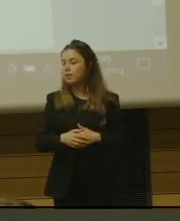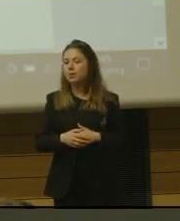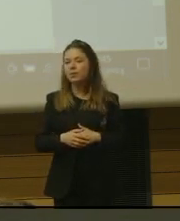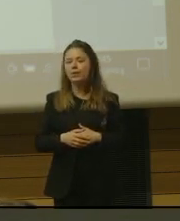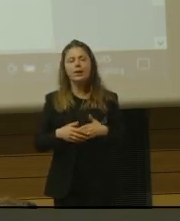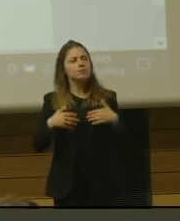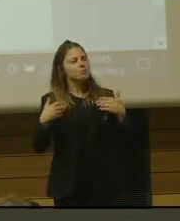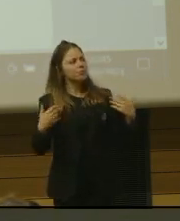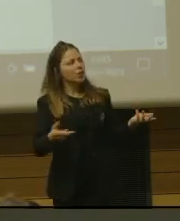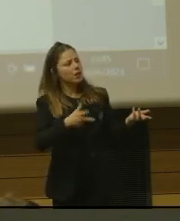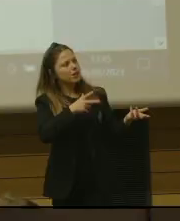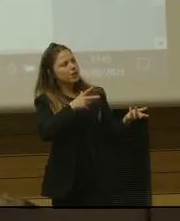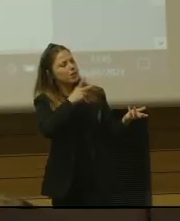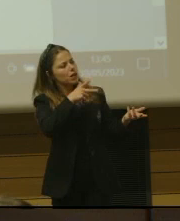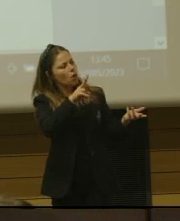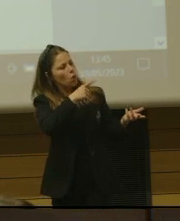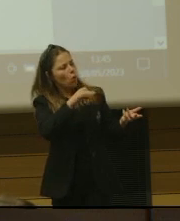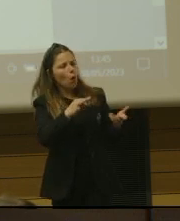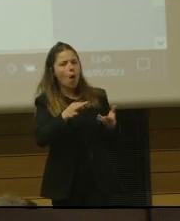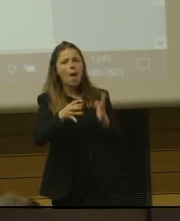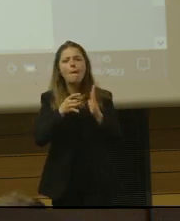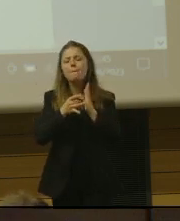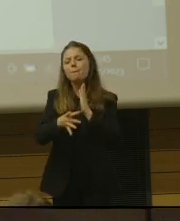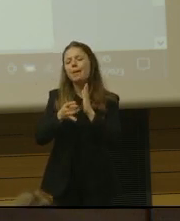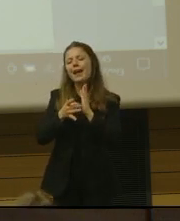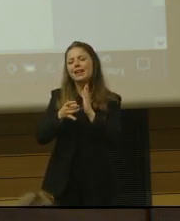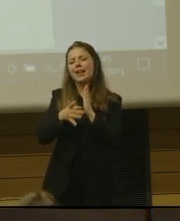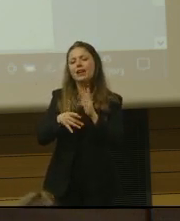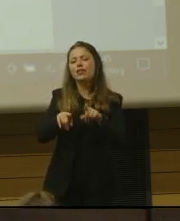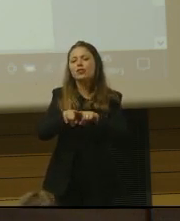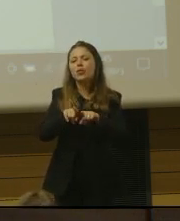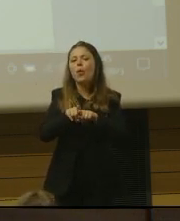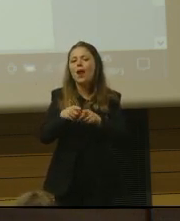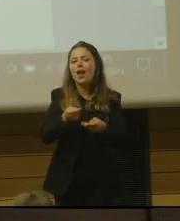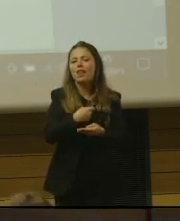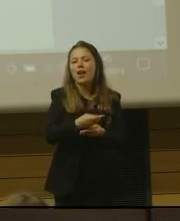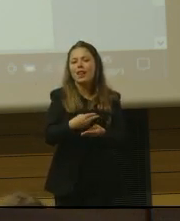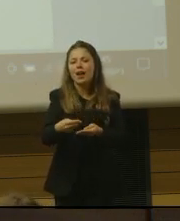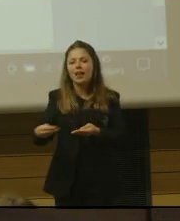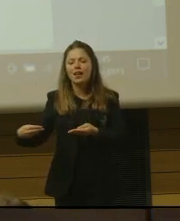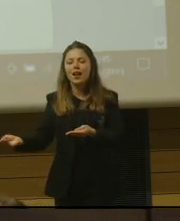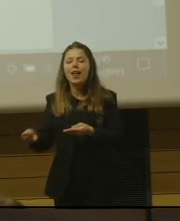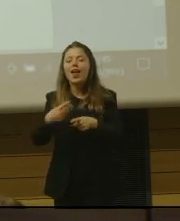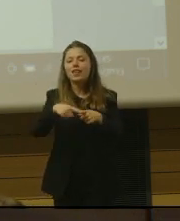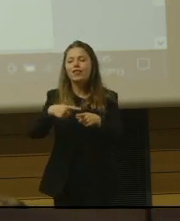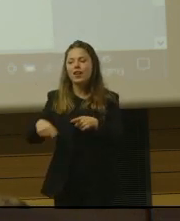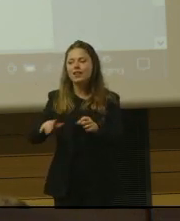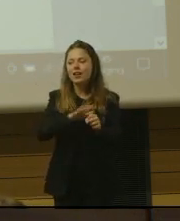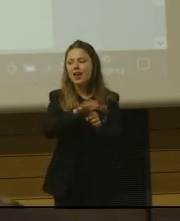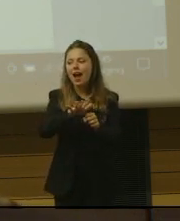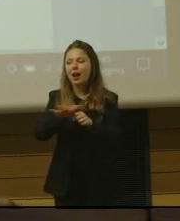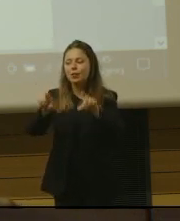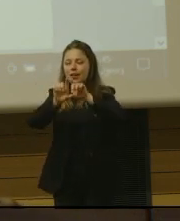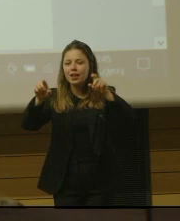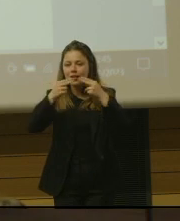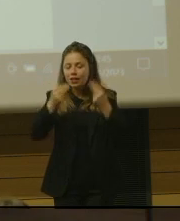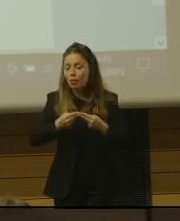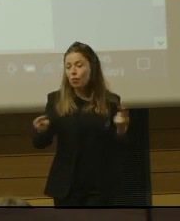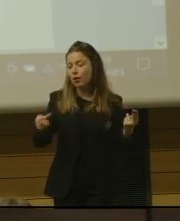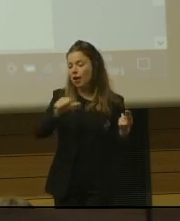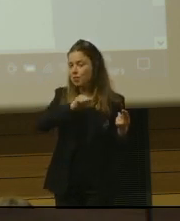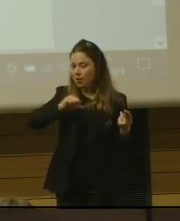Entonces, Hugo, lo que nos estás contando es que los materiales que se están distribuyendo desde diferentes ámbitos, entidades públicas y